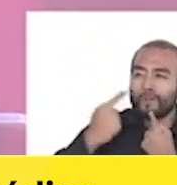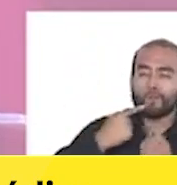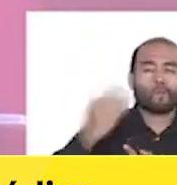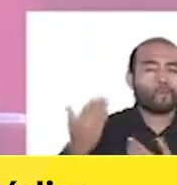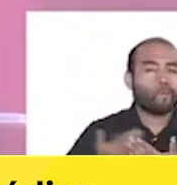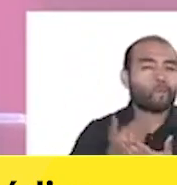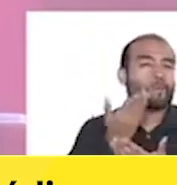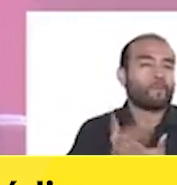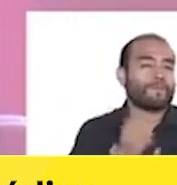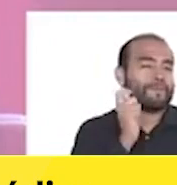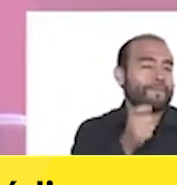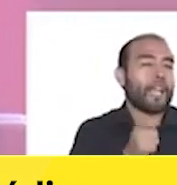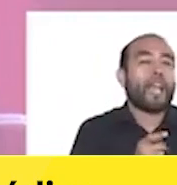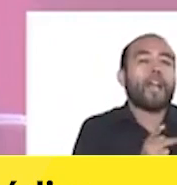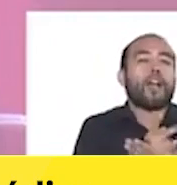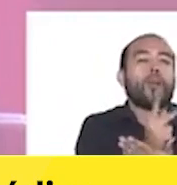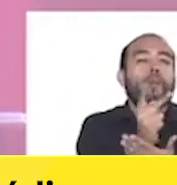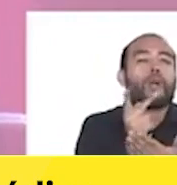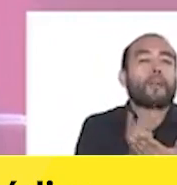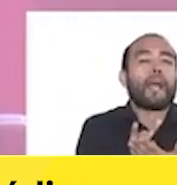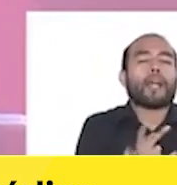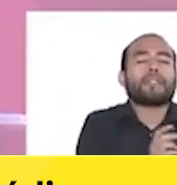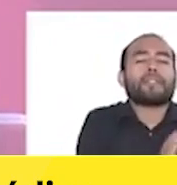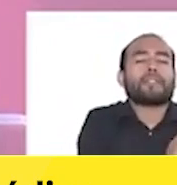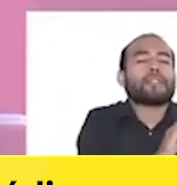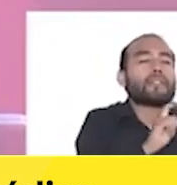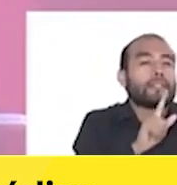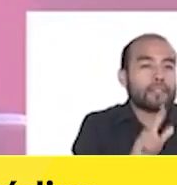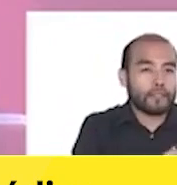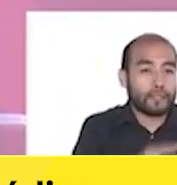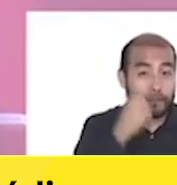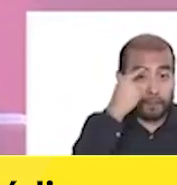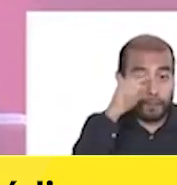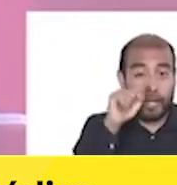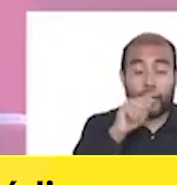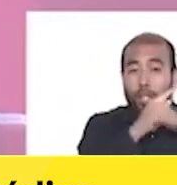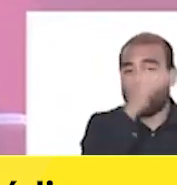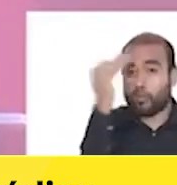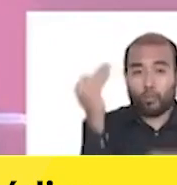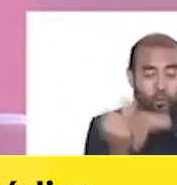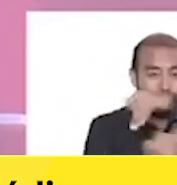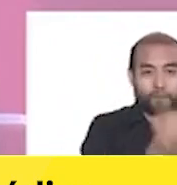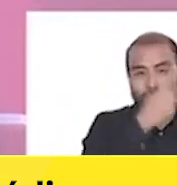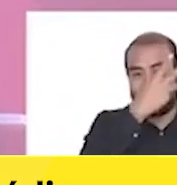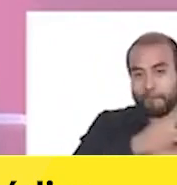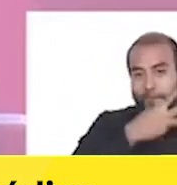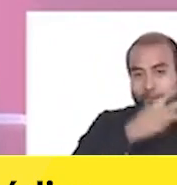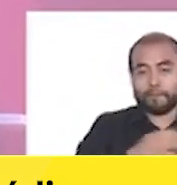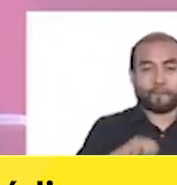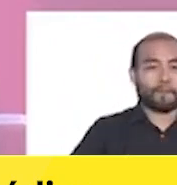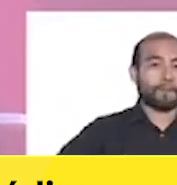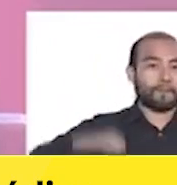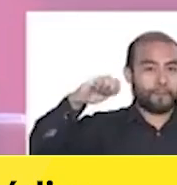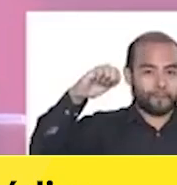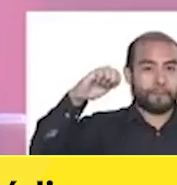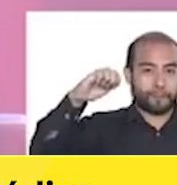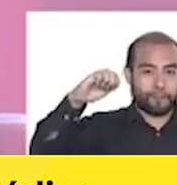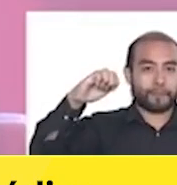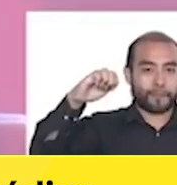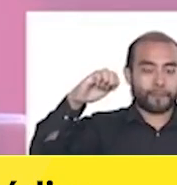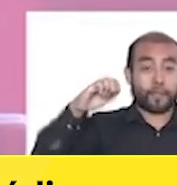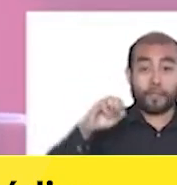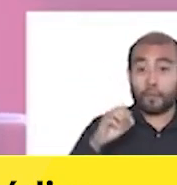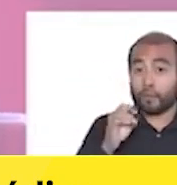de este sector de la población, los adultos mayores, que se estarán aplicando en el gobierno que encabezará a partir de este 1 de octubre.